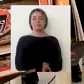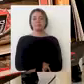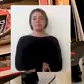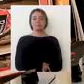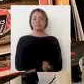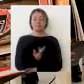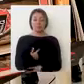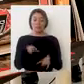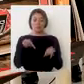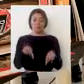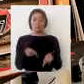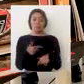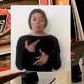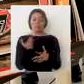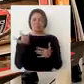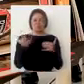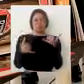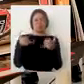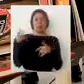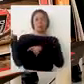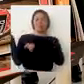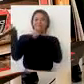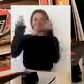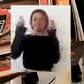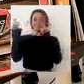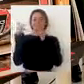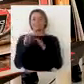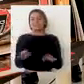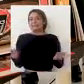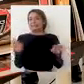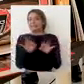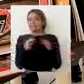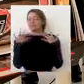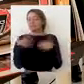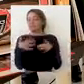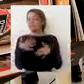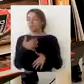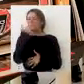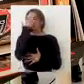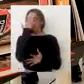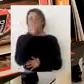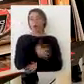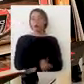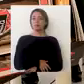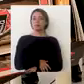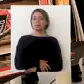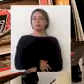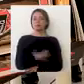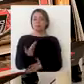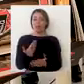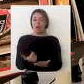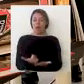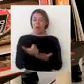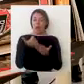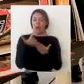juego tiene algo muy rescatable, Carlos, y es que nos ayuda mucho